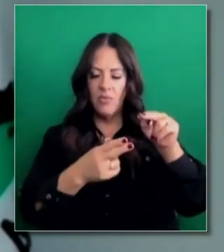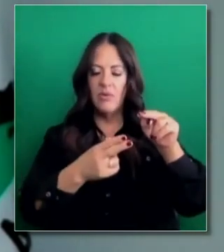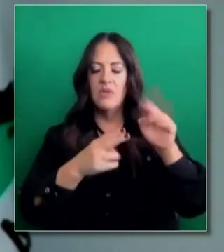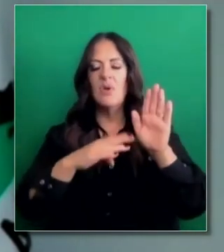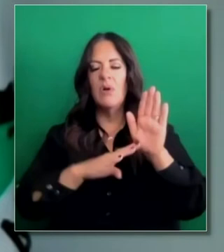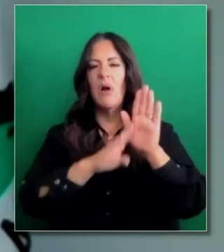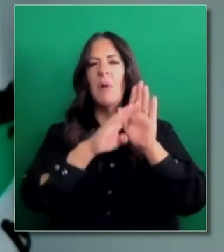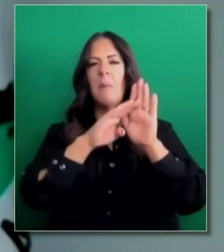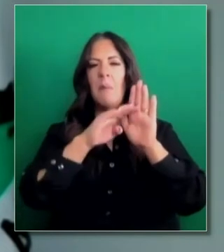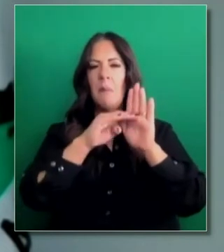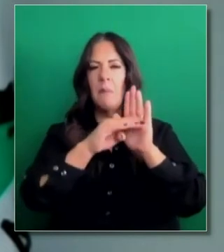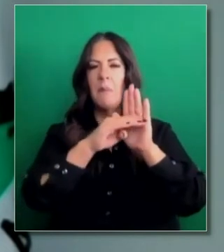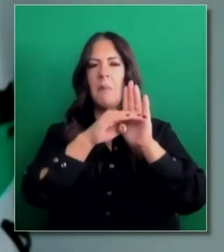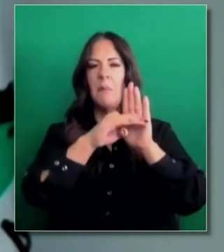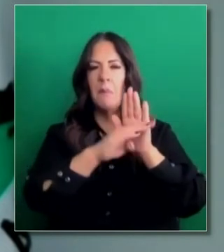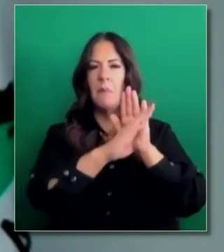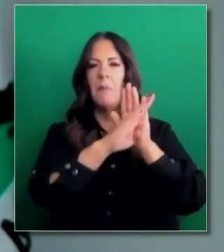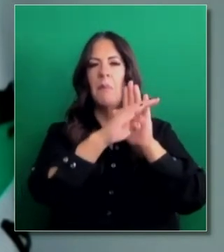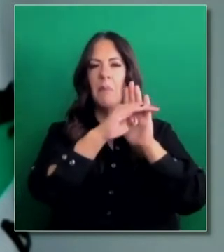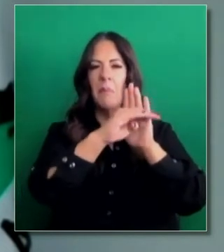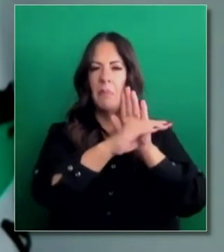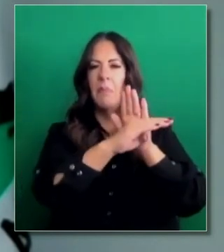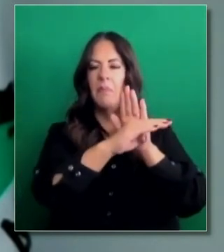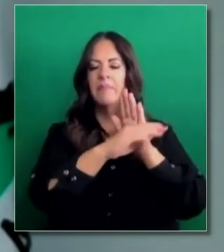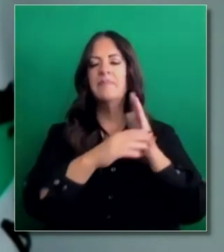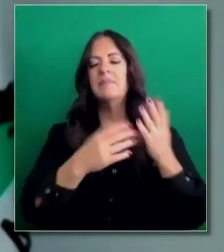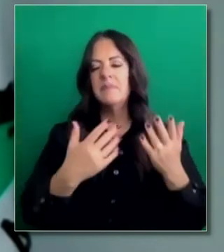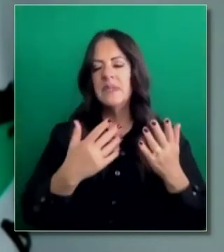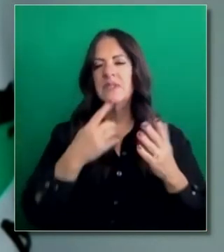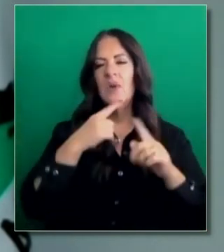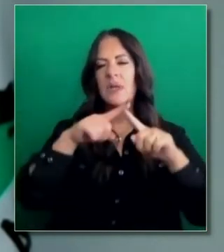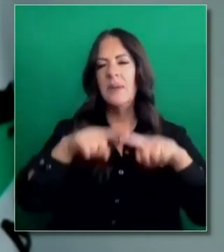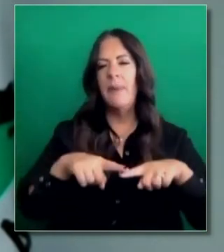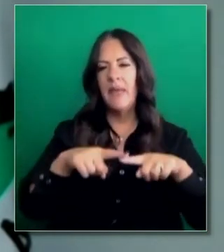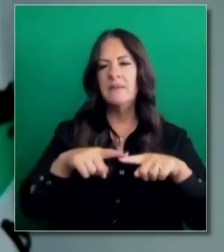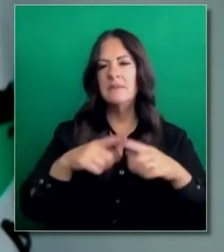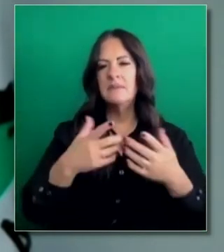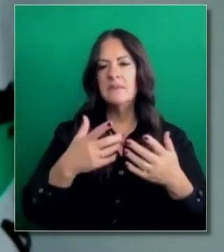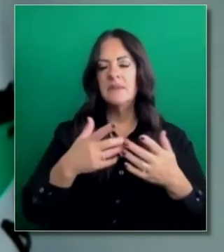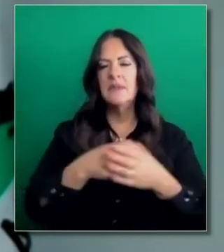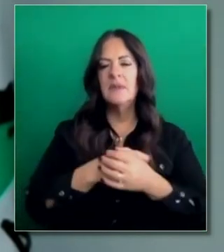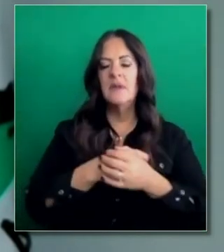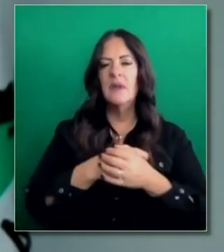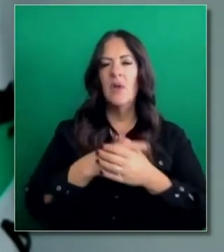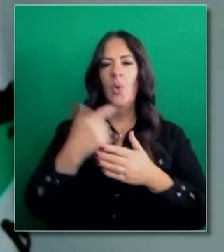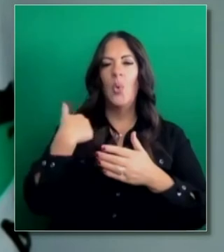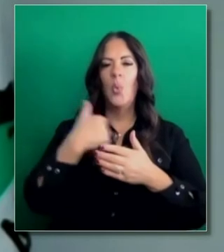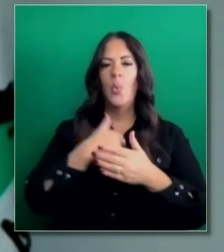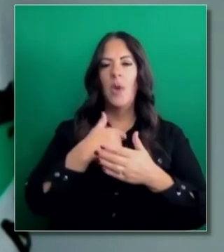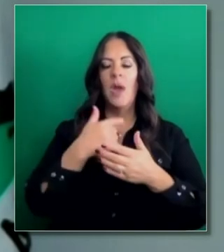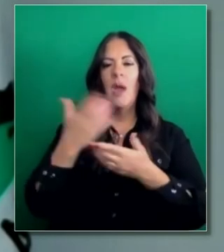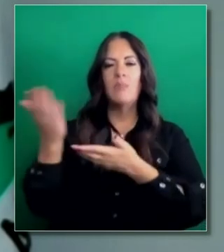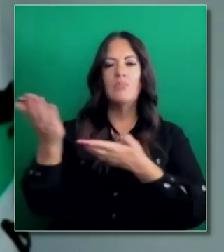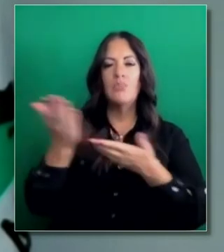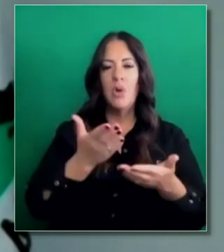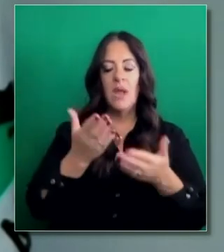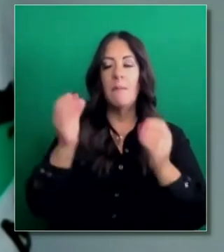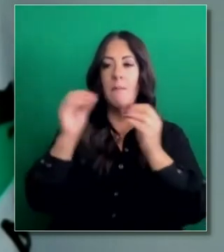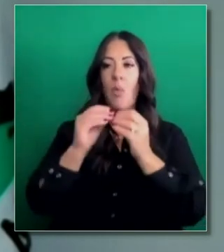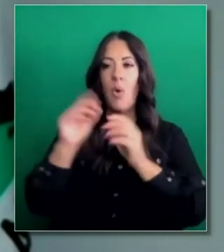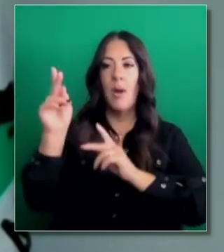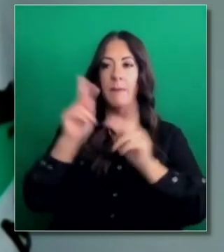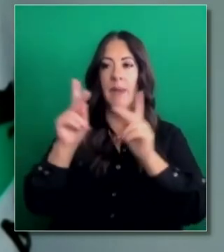en nuestras políticas en nuestras normas hemos podido aumentar el personal hemos podido